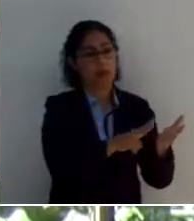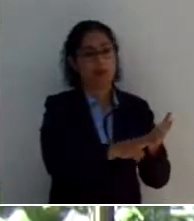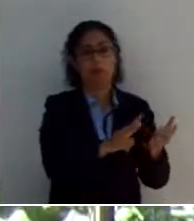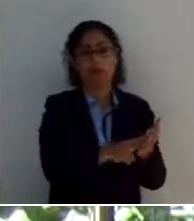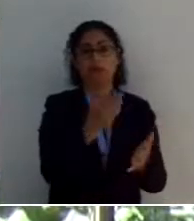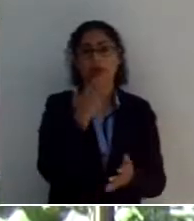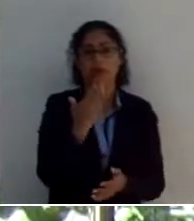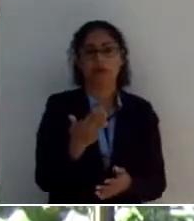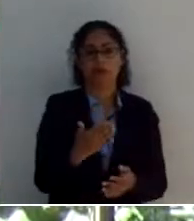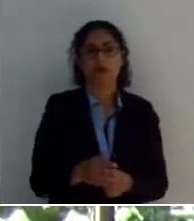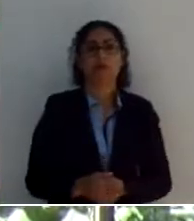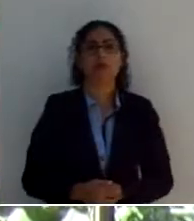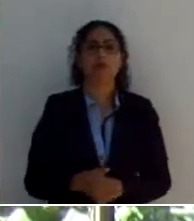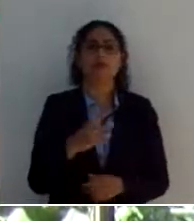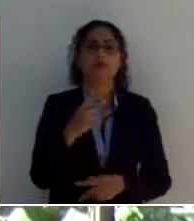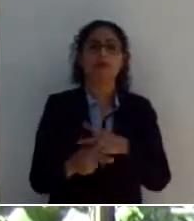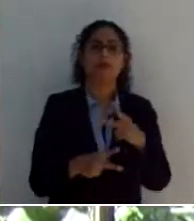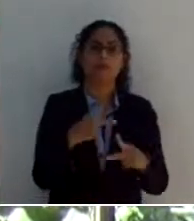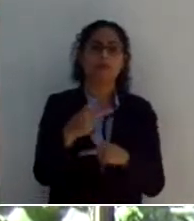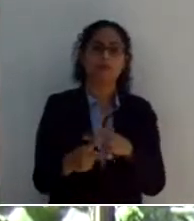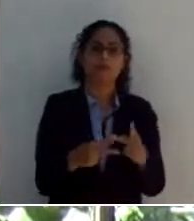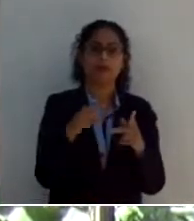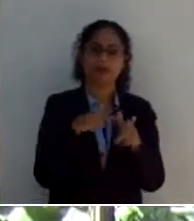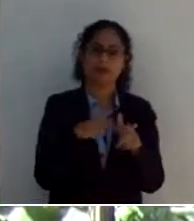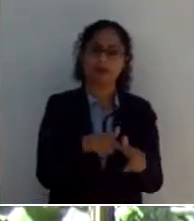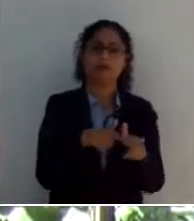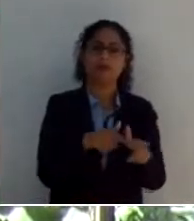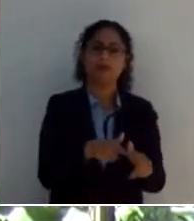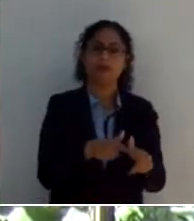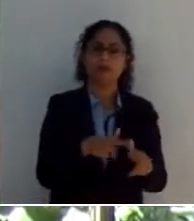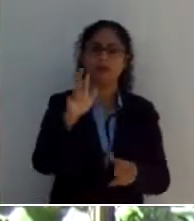compañeros. Y vamos a seguir